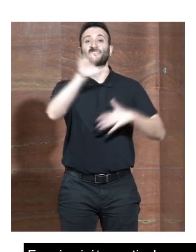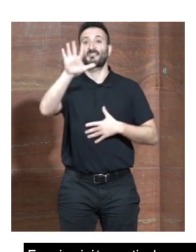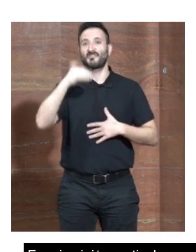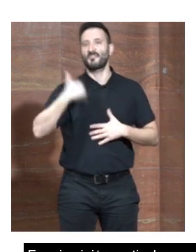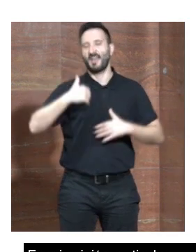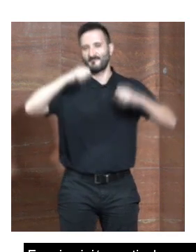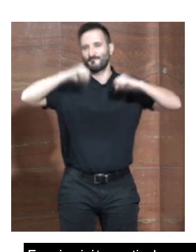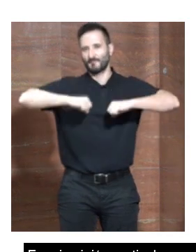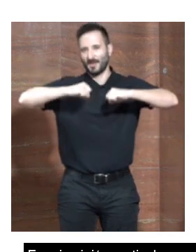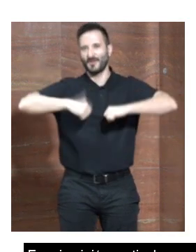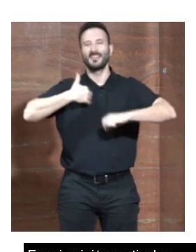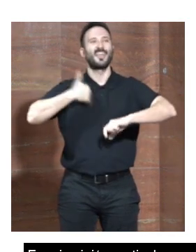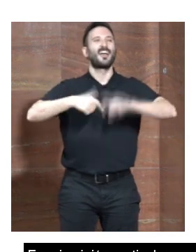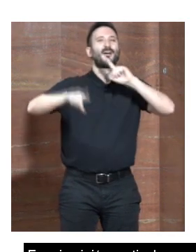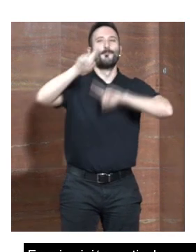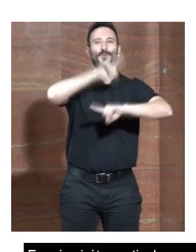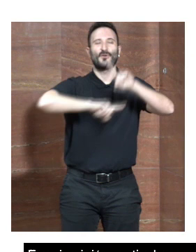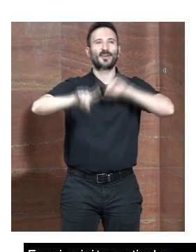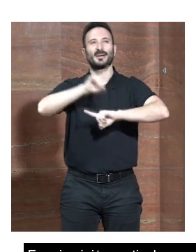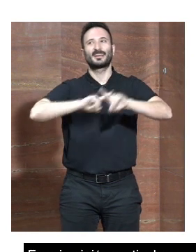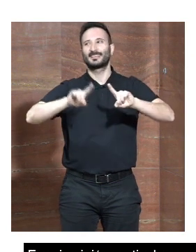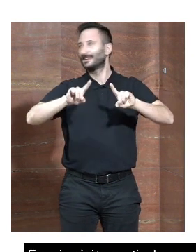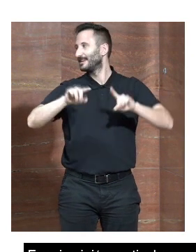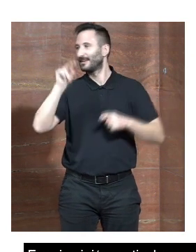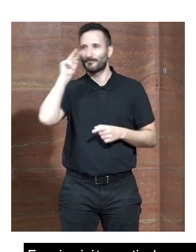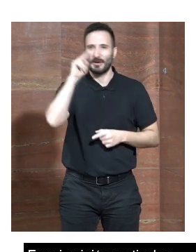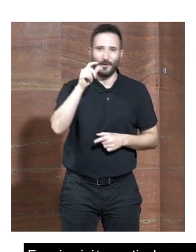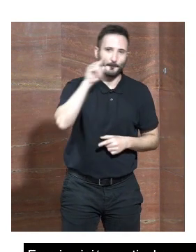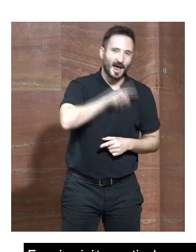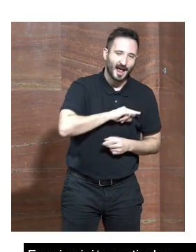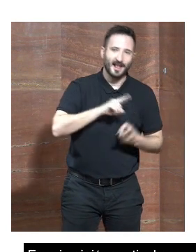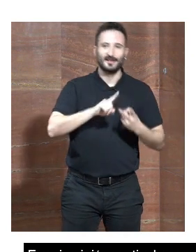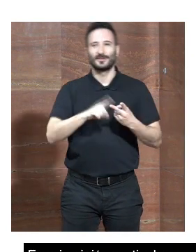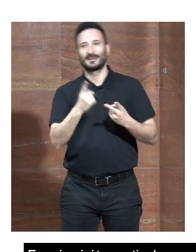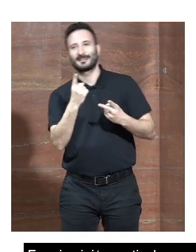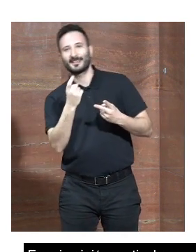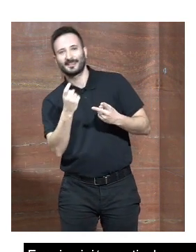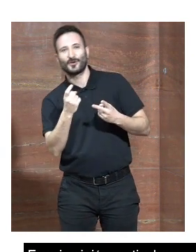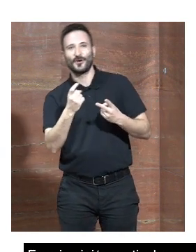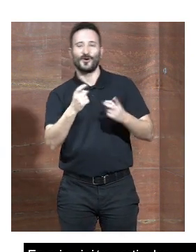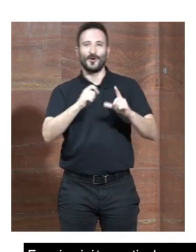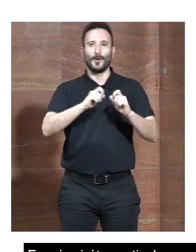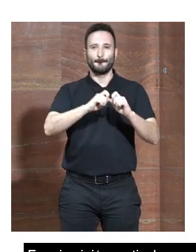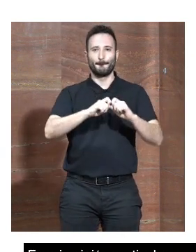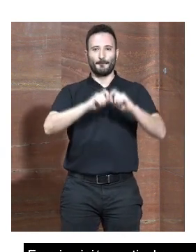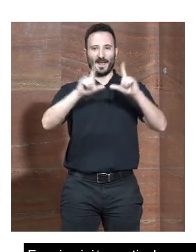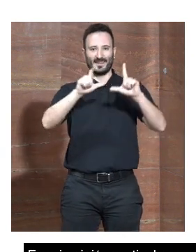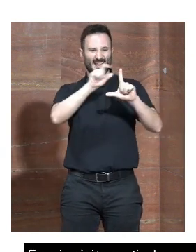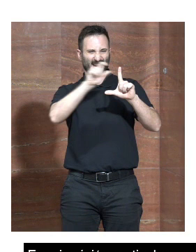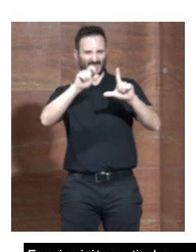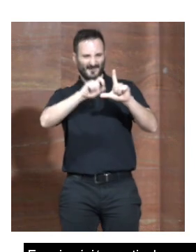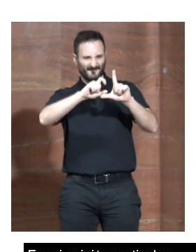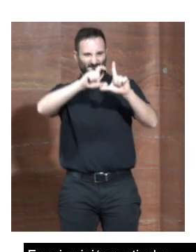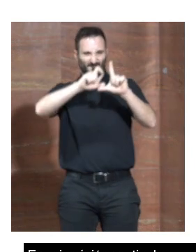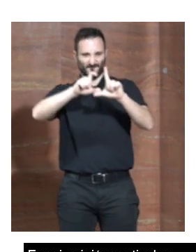soy mayor, que tengo problemas de veo mal, oigo mal, me tengo que poner en grande las letras,